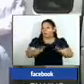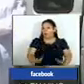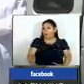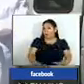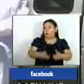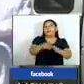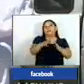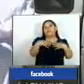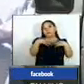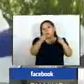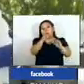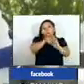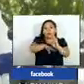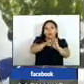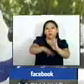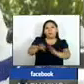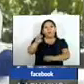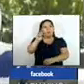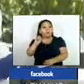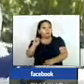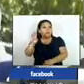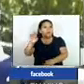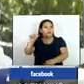precio o también llamada Obamacare.